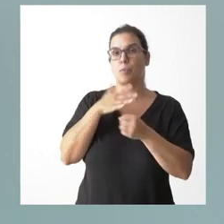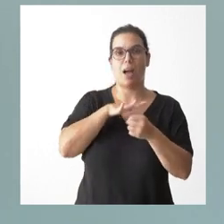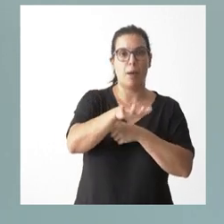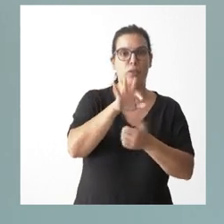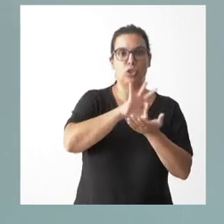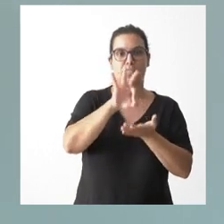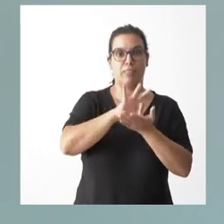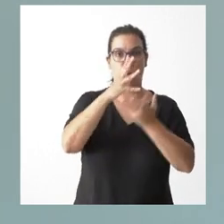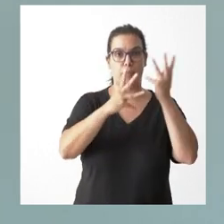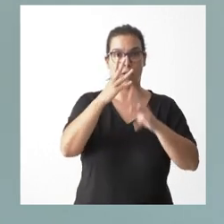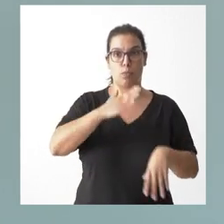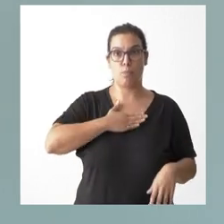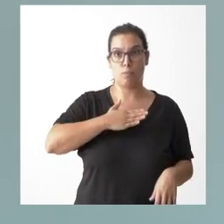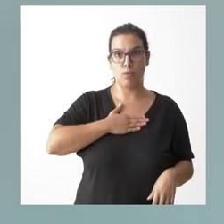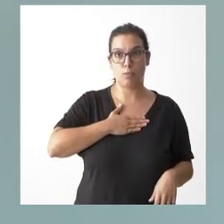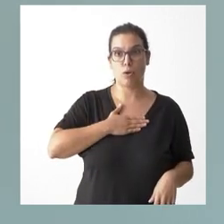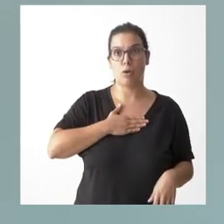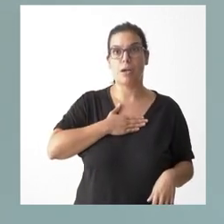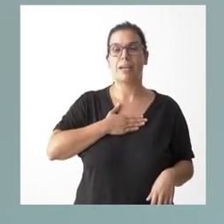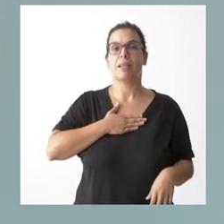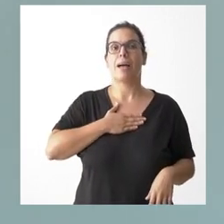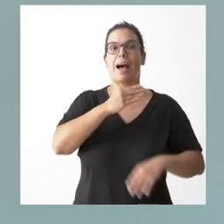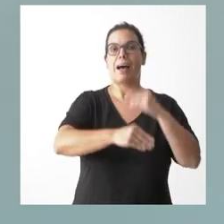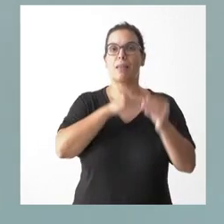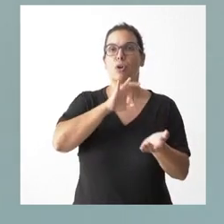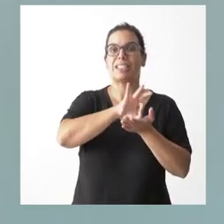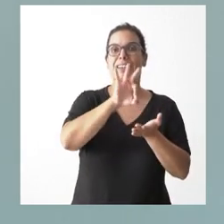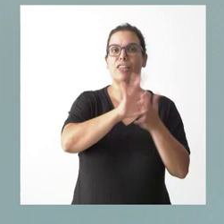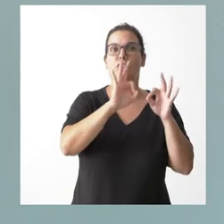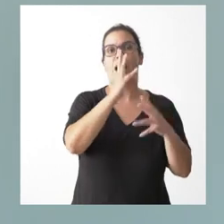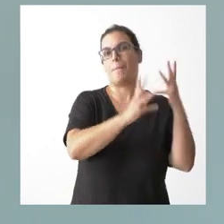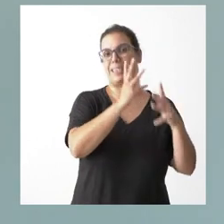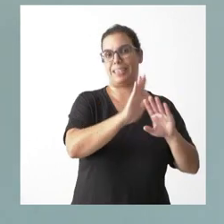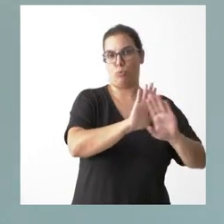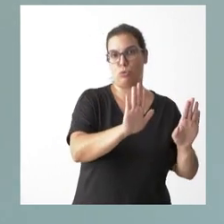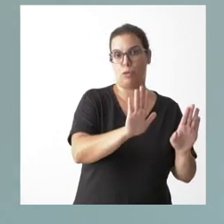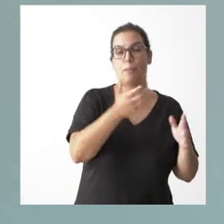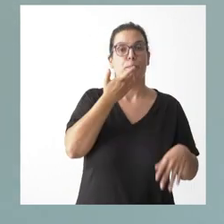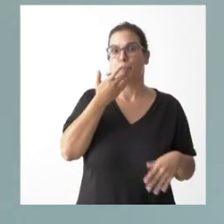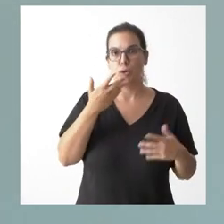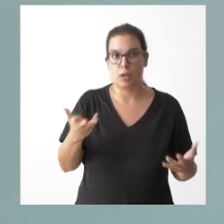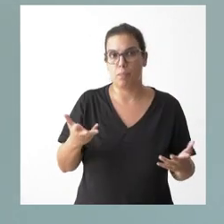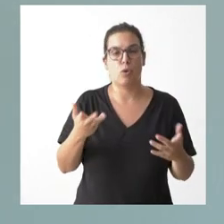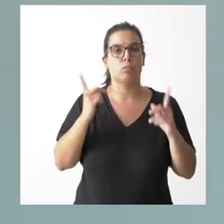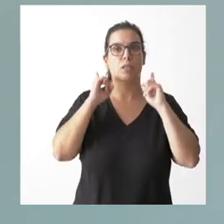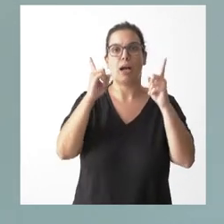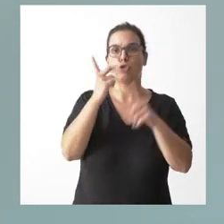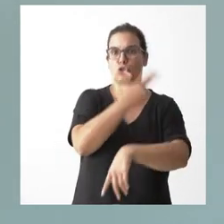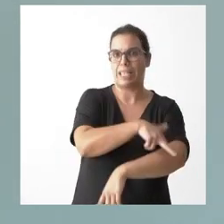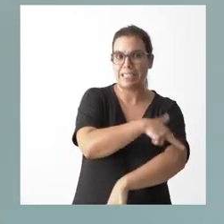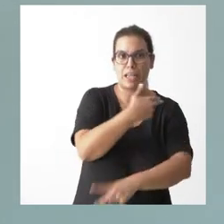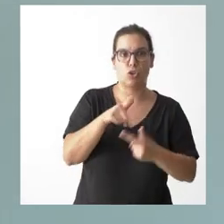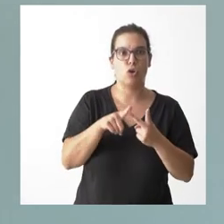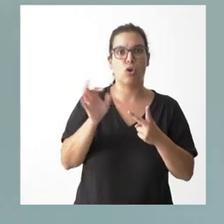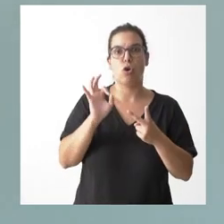servicios de la Administración lo estamos aplicando, digamos, para los servicios de carácter administrativos. Pero en el caso del ámbito sanitario o el